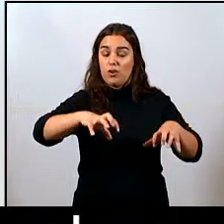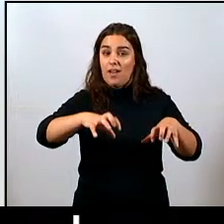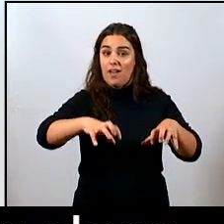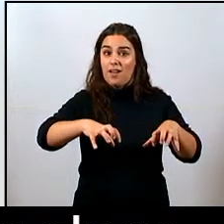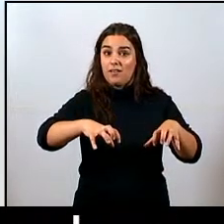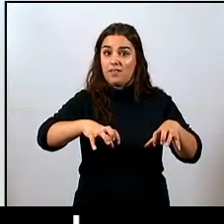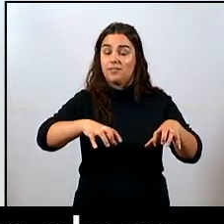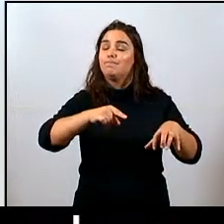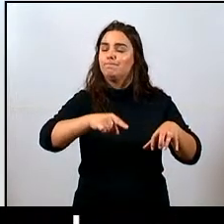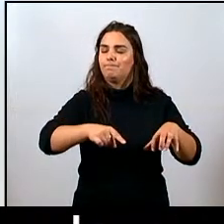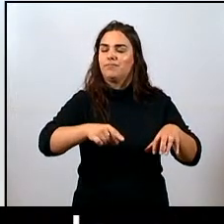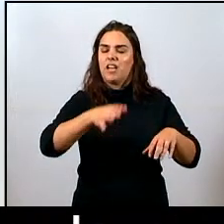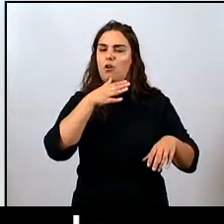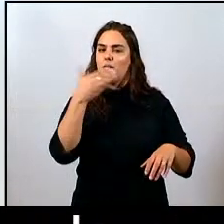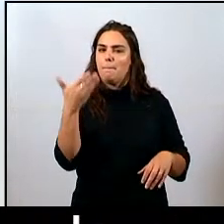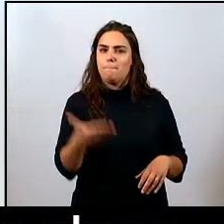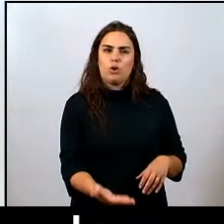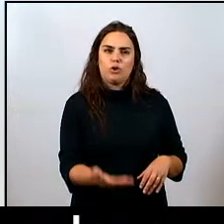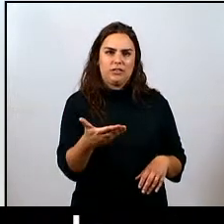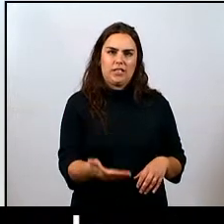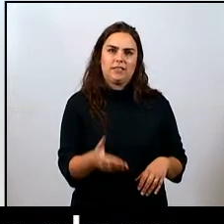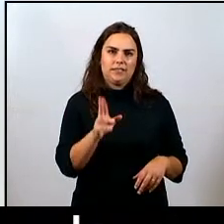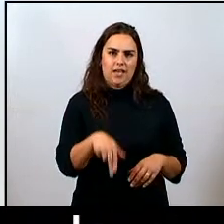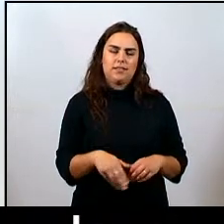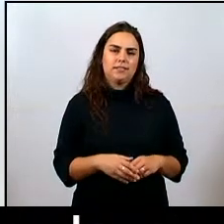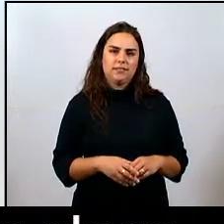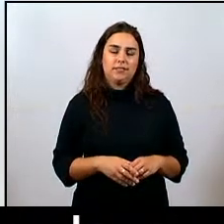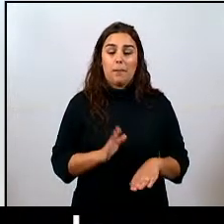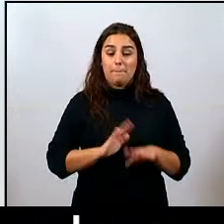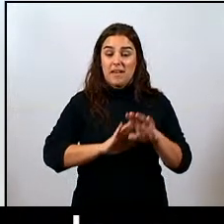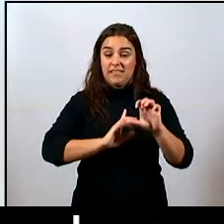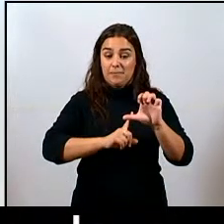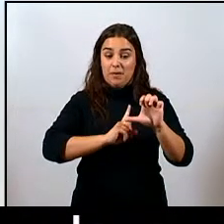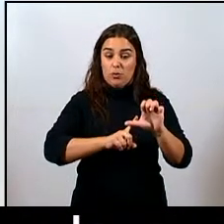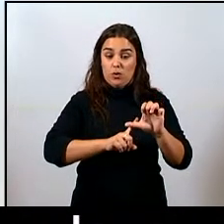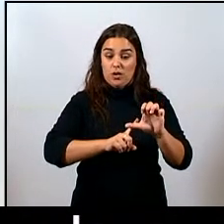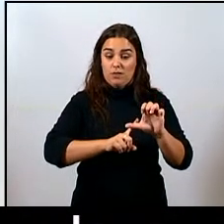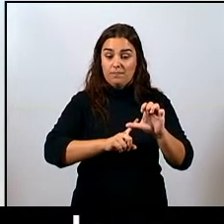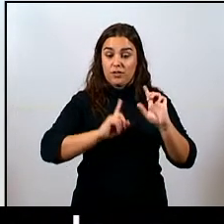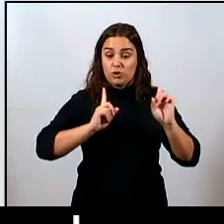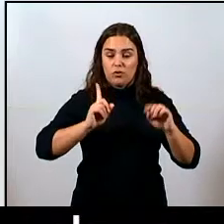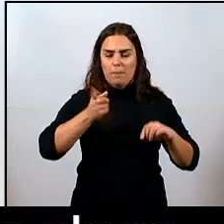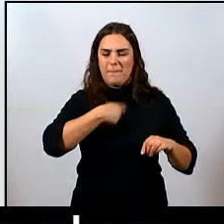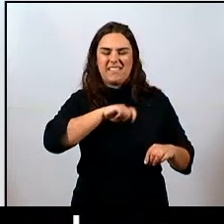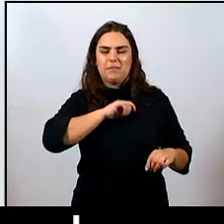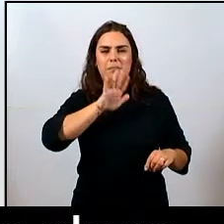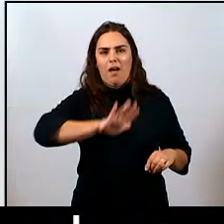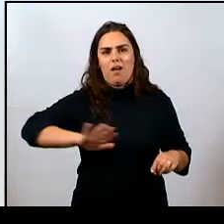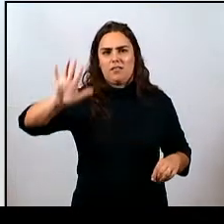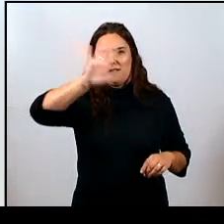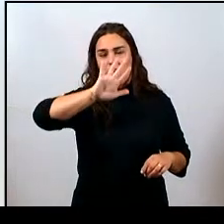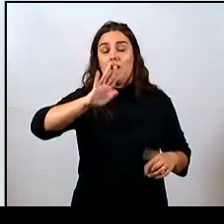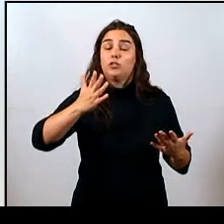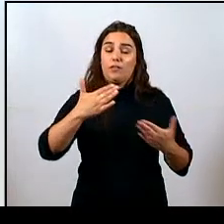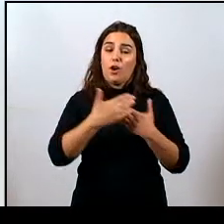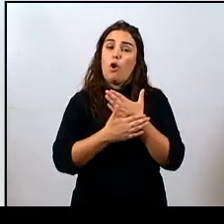es absolutamente imprescindible, no solo para Extremadura, sino para España entera. Y el Gobierno de España tendrá que